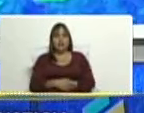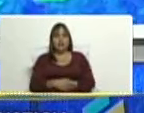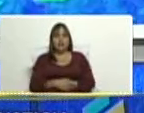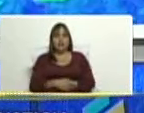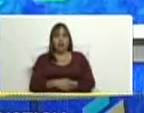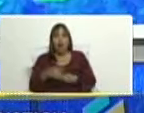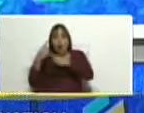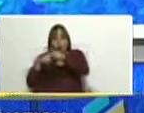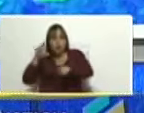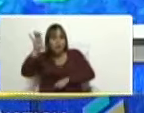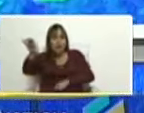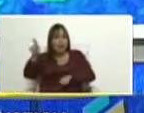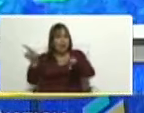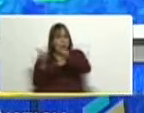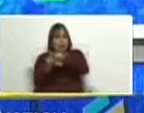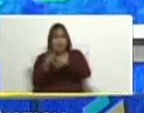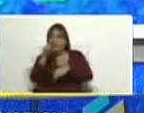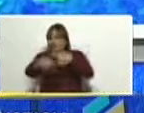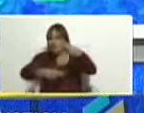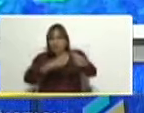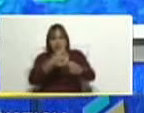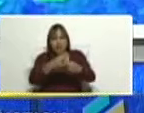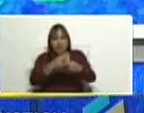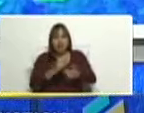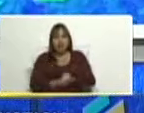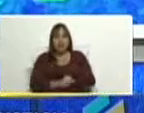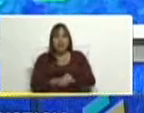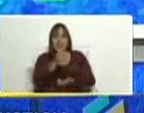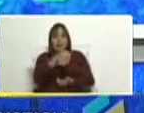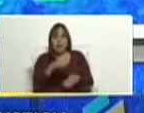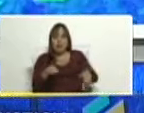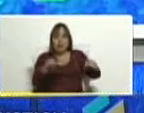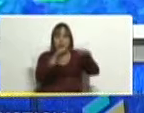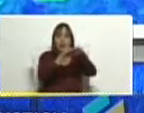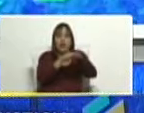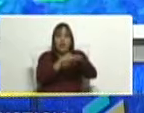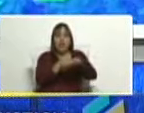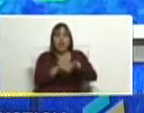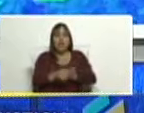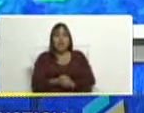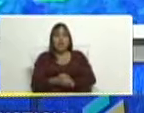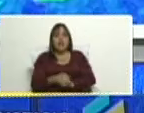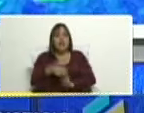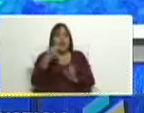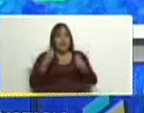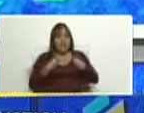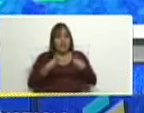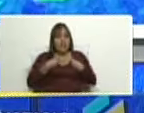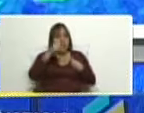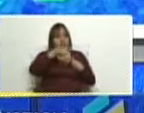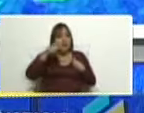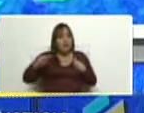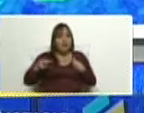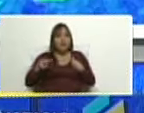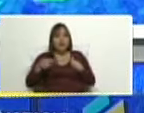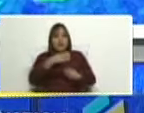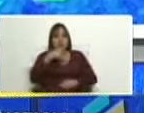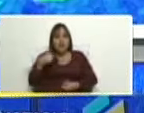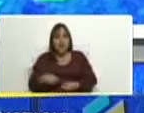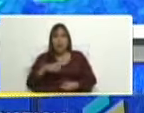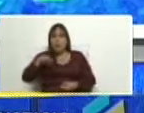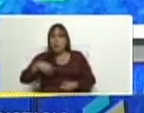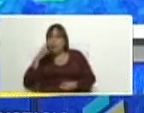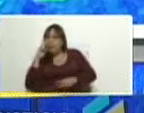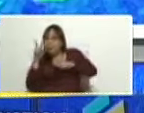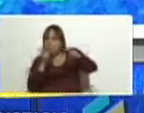mundo ha hecho eso. E igualó las condiciones de vida del pueblo chino. Y uno lo puede ver en las calles, en los